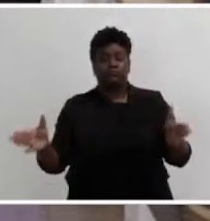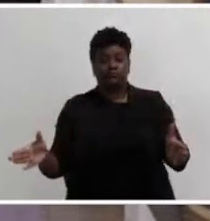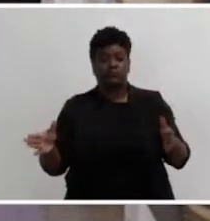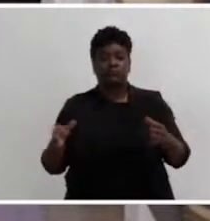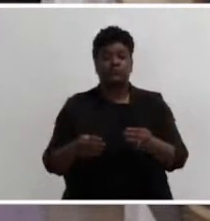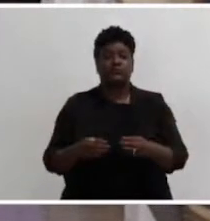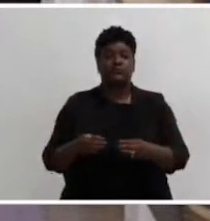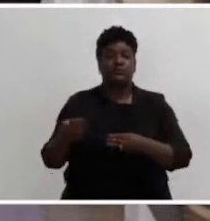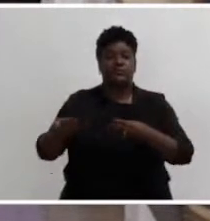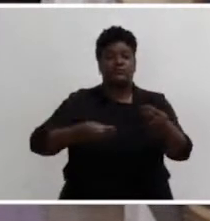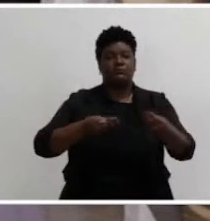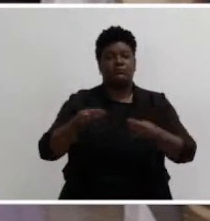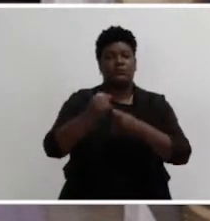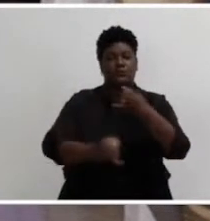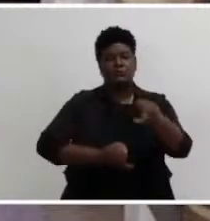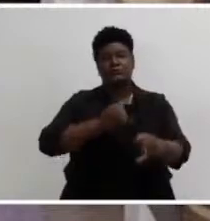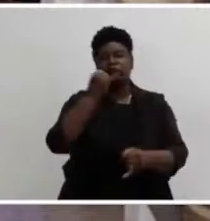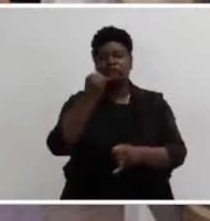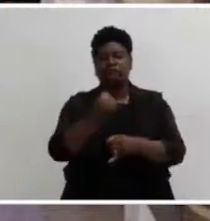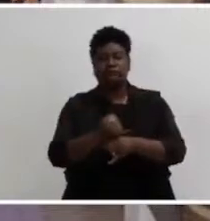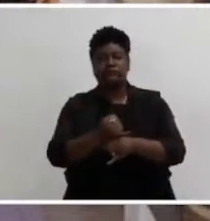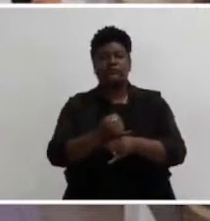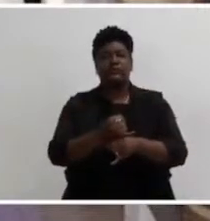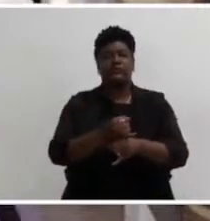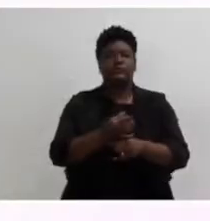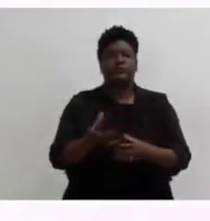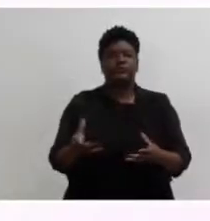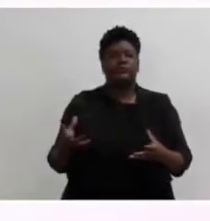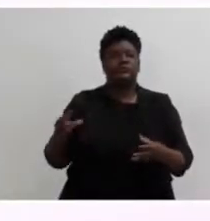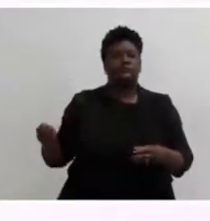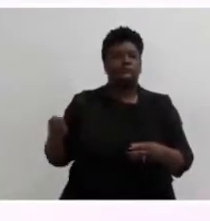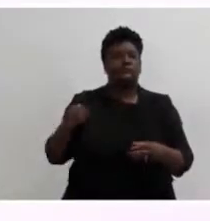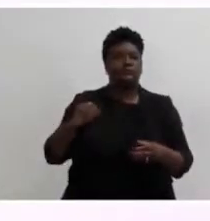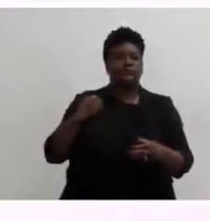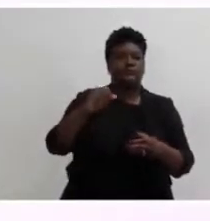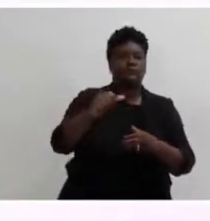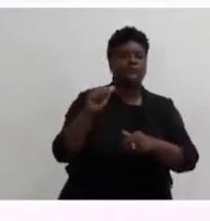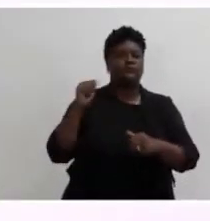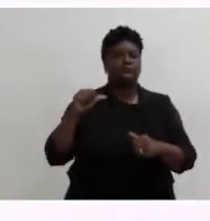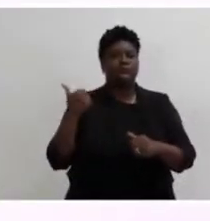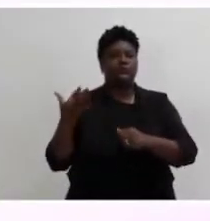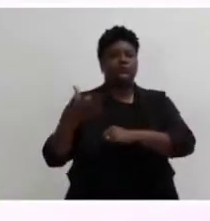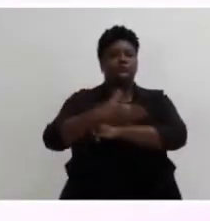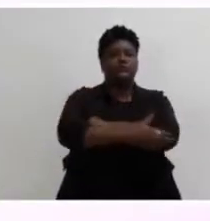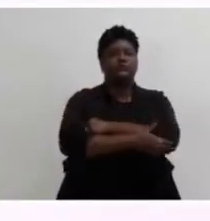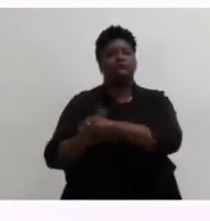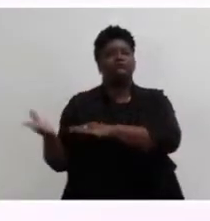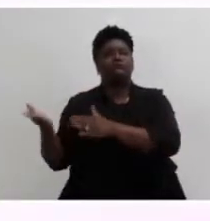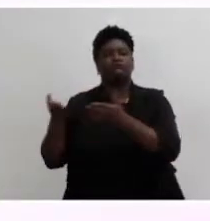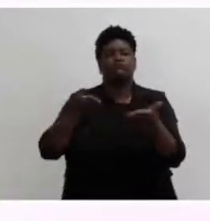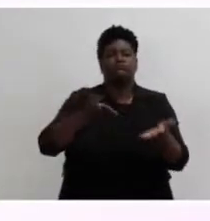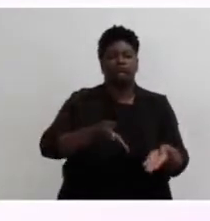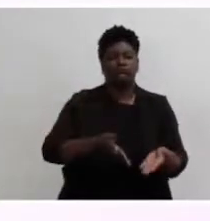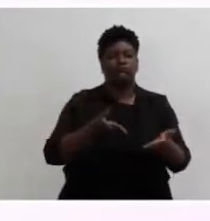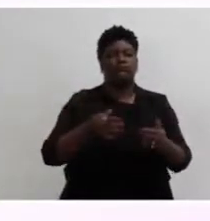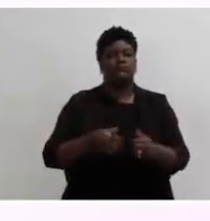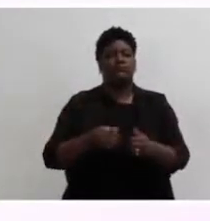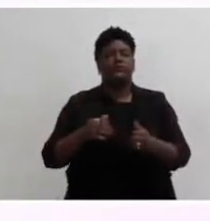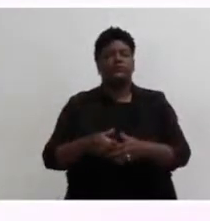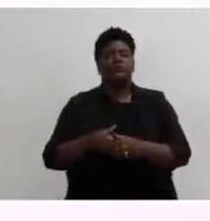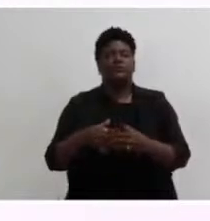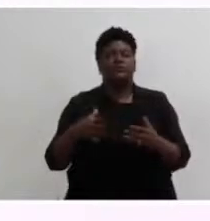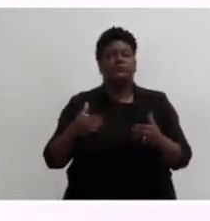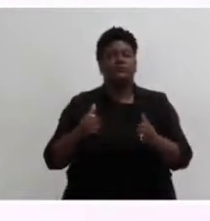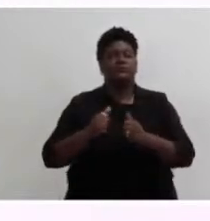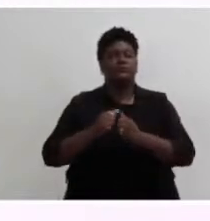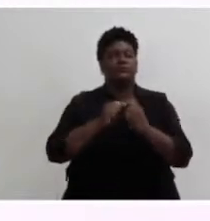de atracción extranjera, de inversión extranjera y de posicionar al país como un destino estratégico, competitivo y